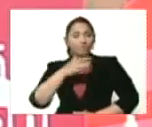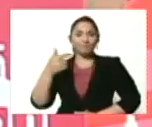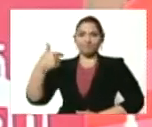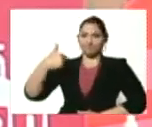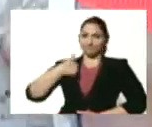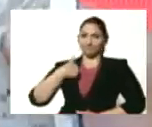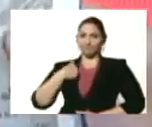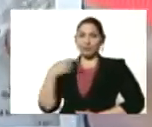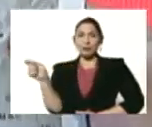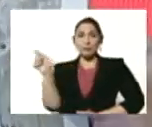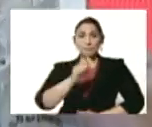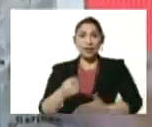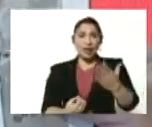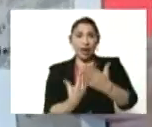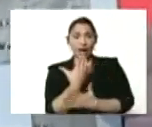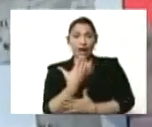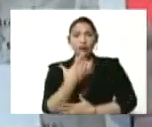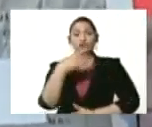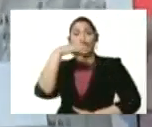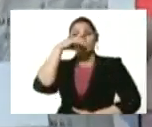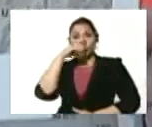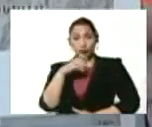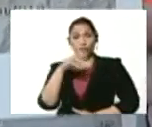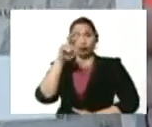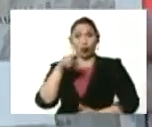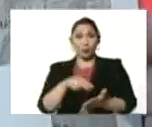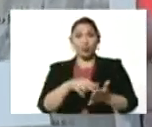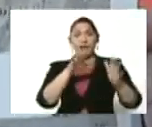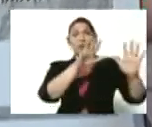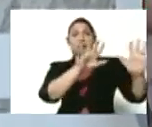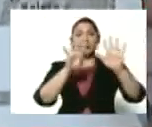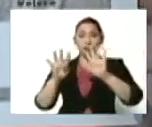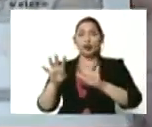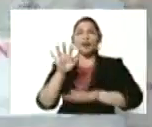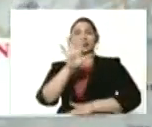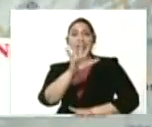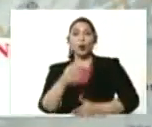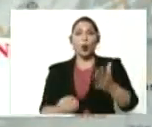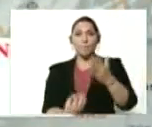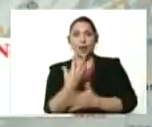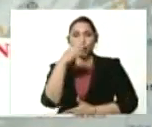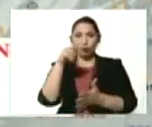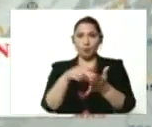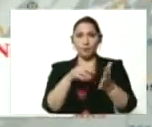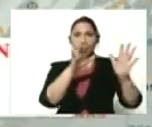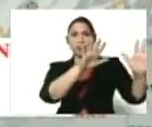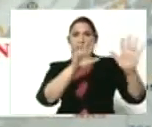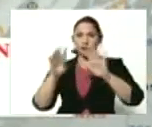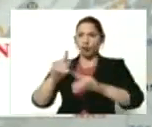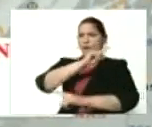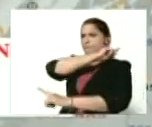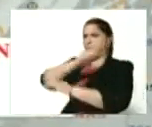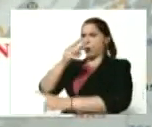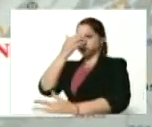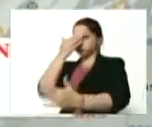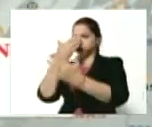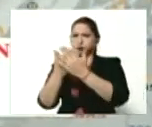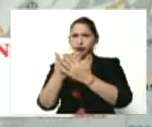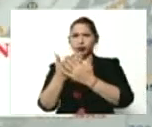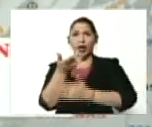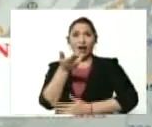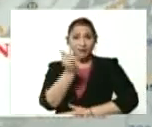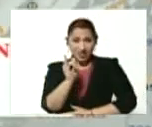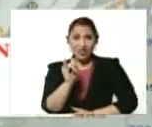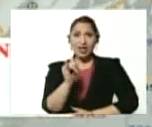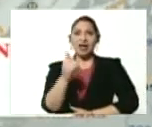en el mes de mayo del año 19, el 5 de mayo de 2019 para ser exacto, denunciamos la existencia